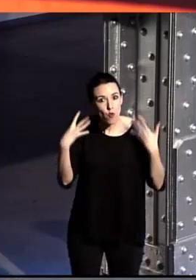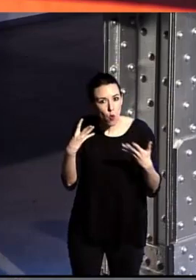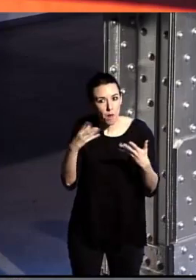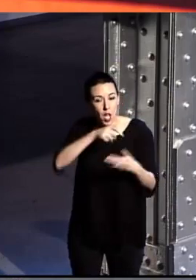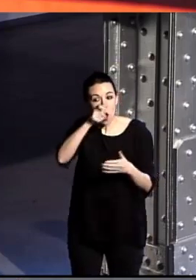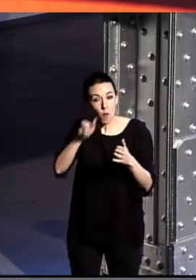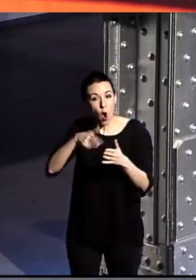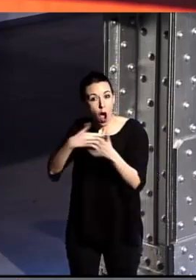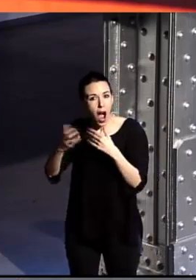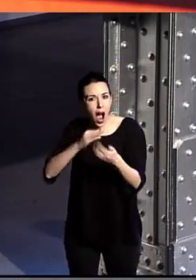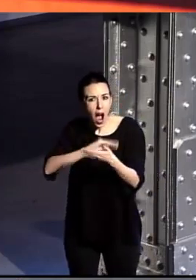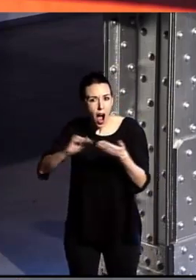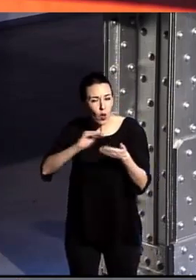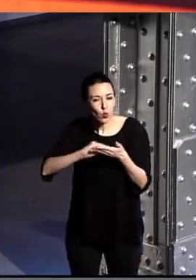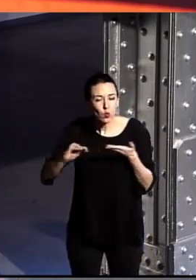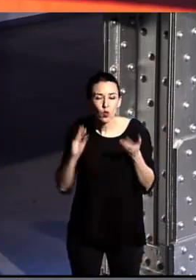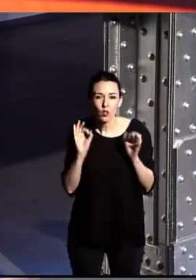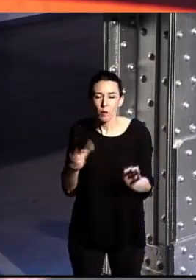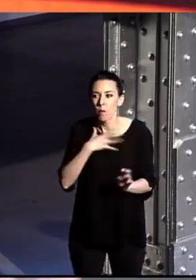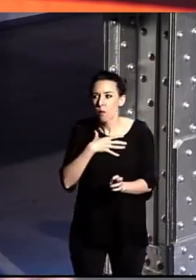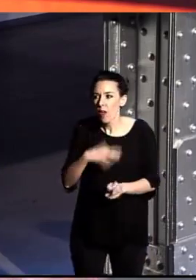autor tan